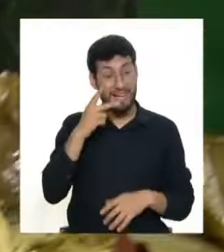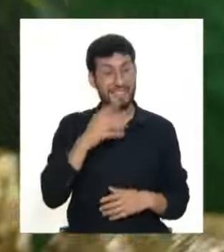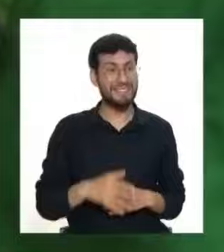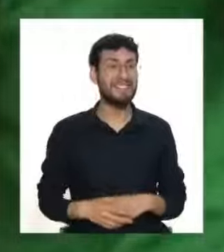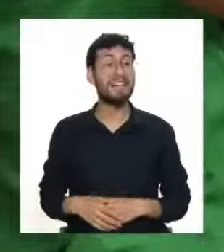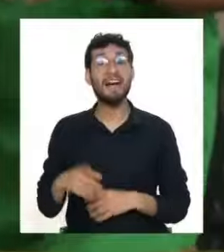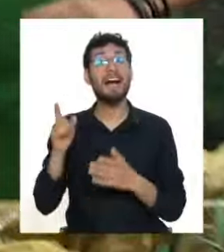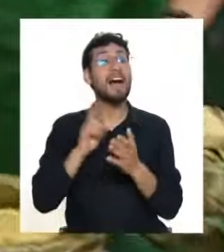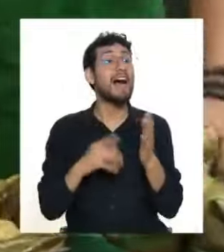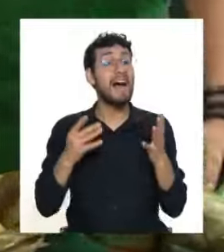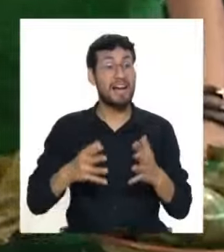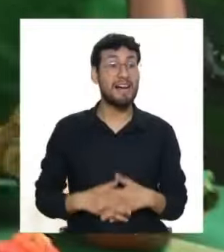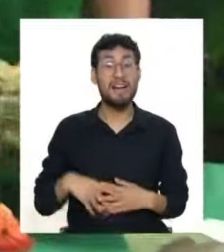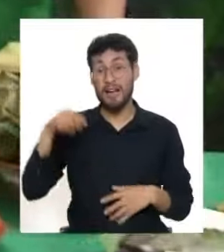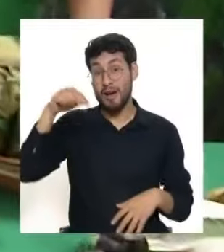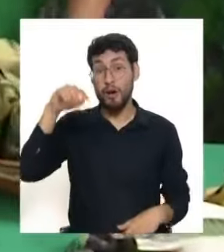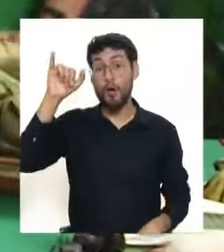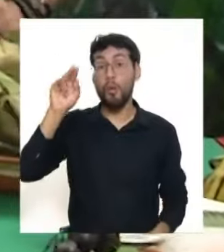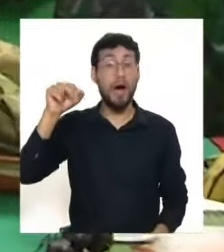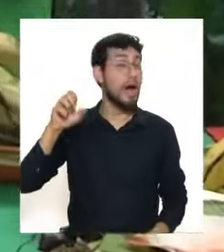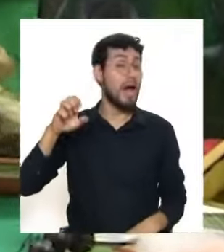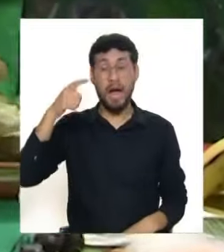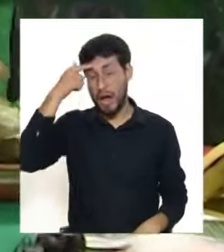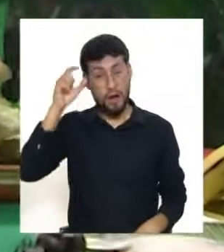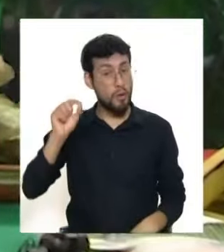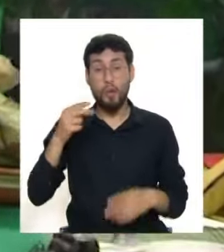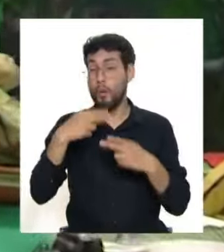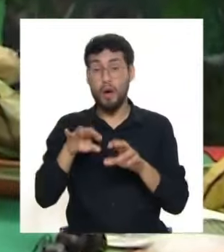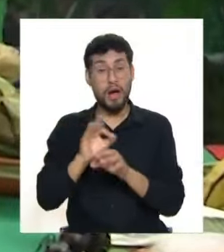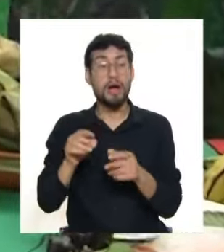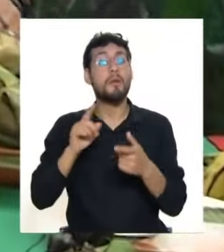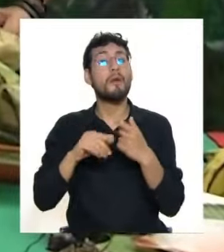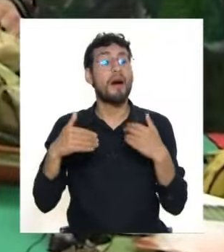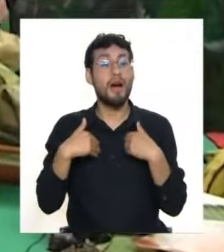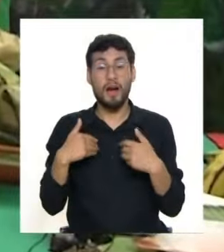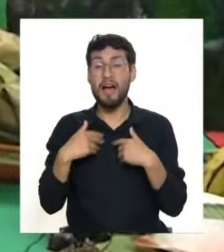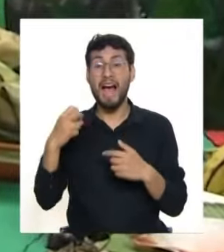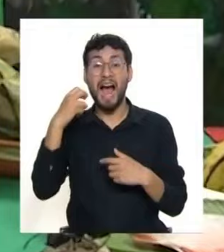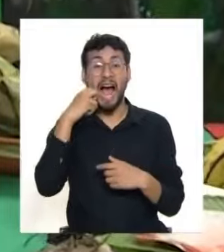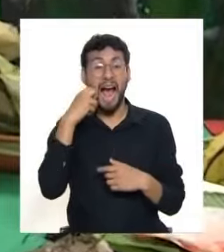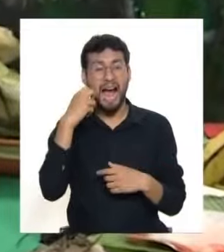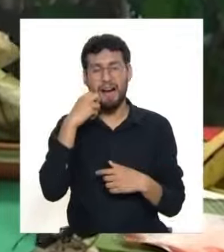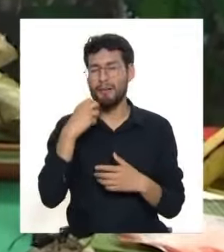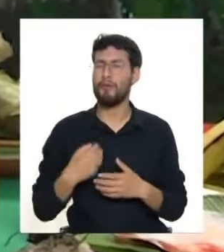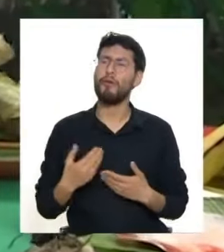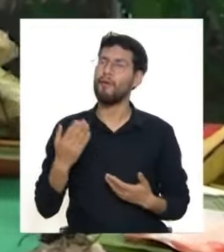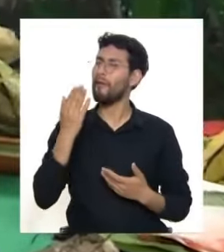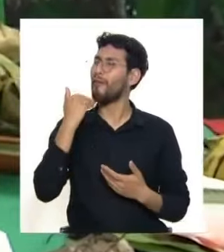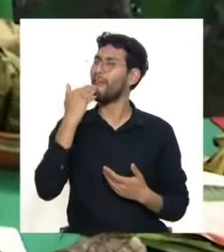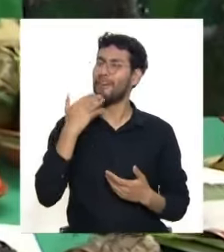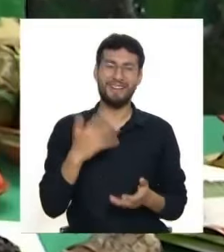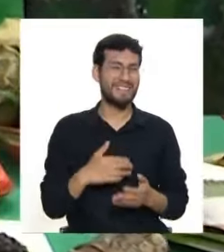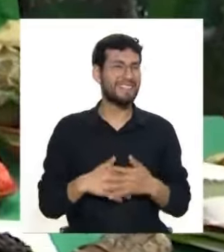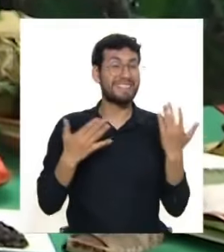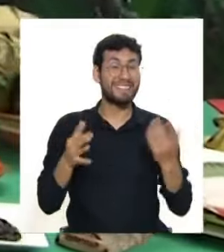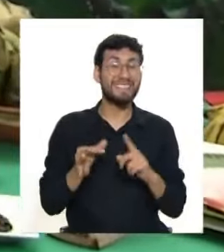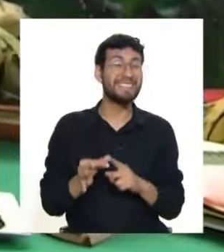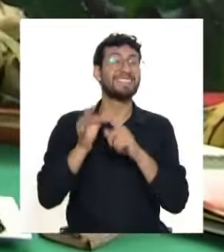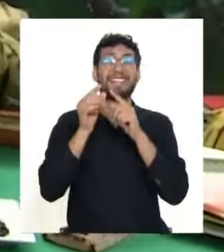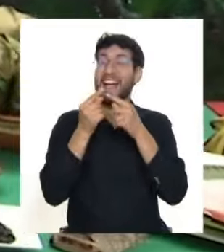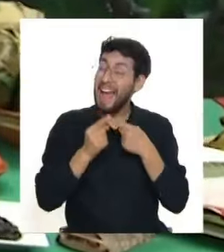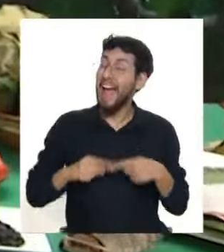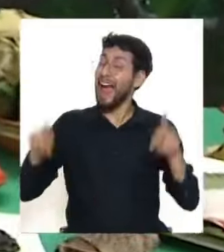Y sabes qué, este juane no tiene aceituna ni huevo duro, pero tiene una carnecita, tiene un picorcito que le hace